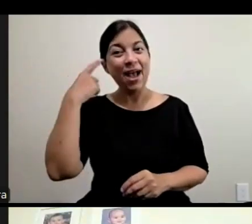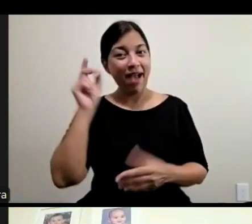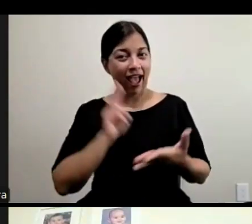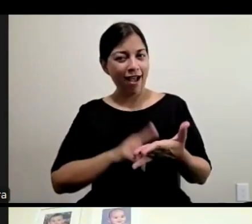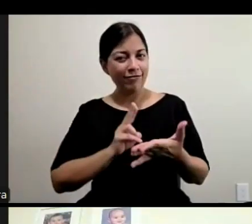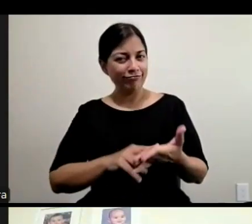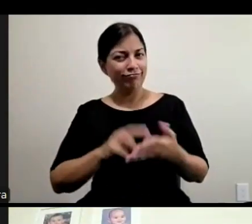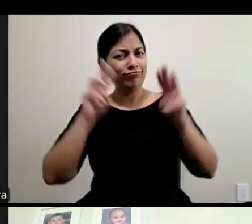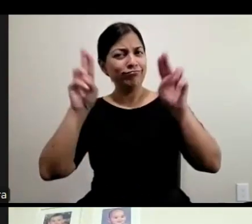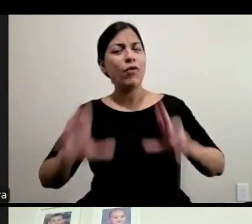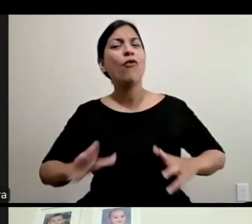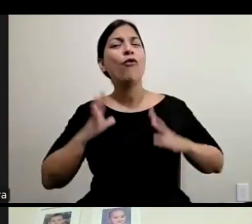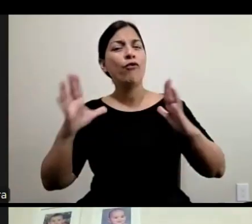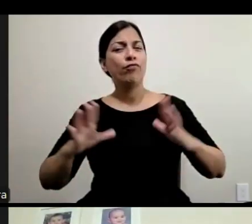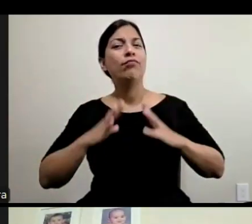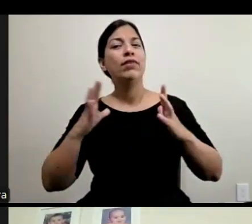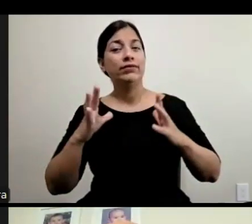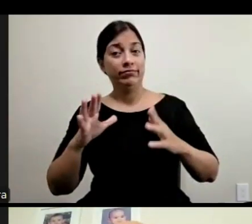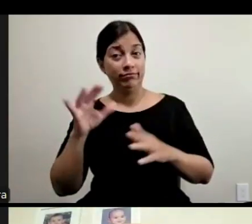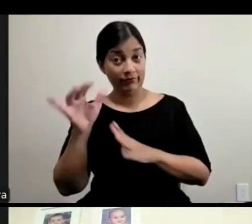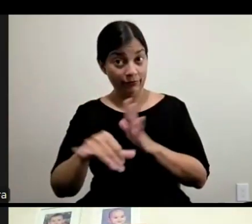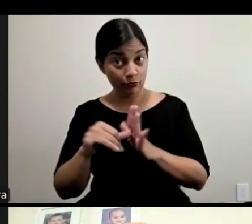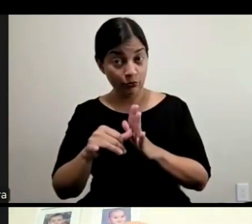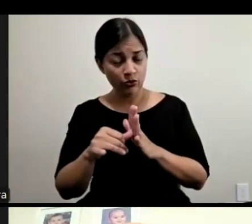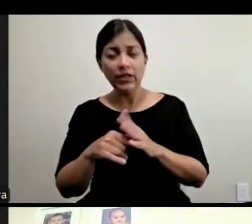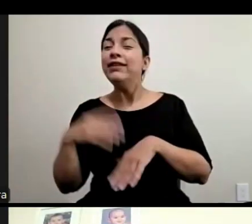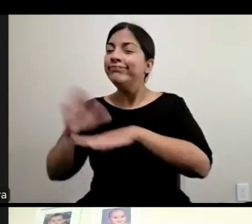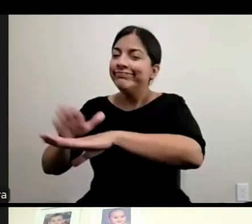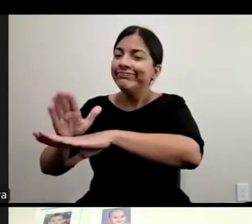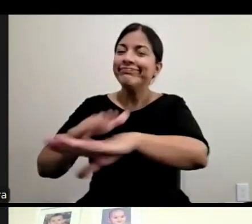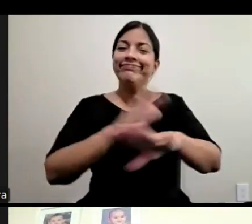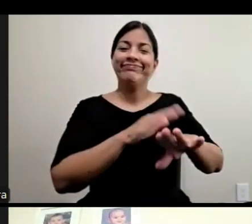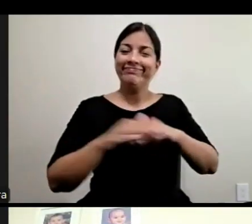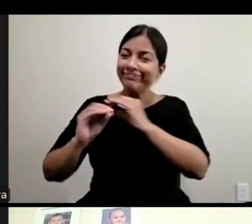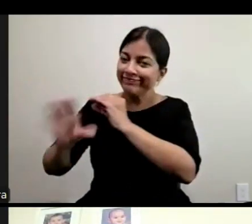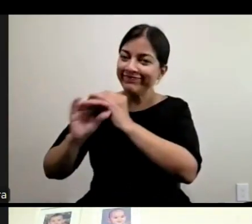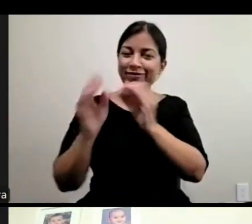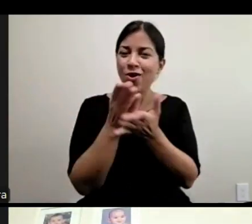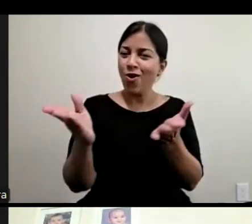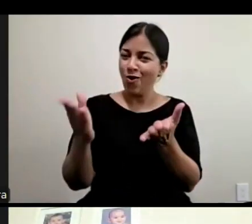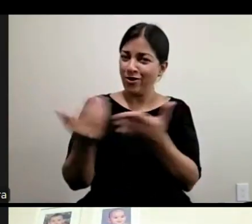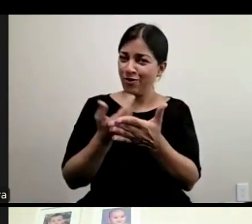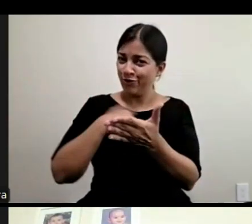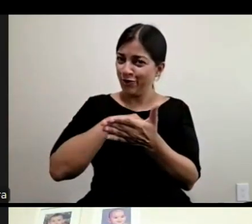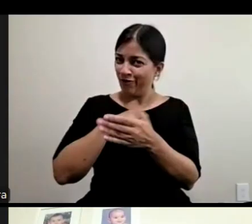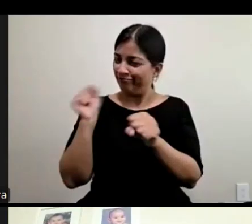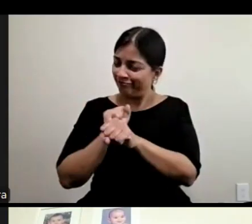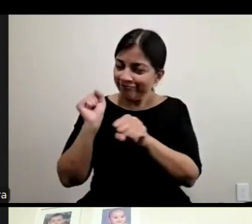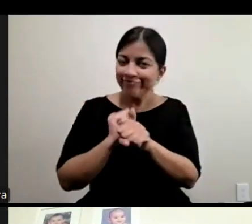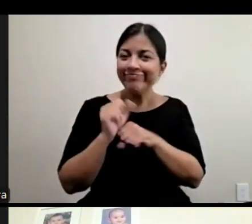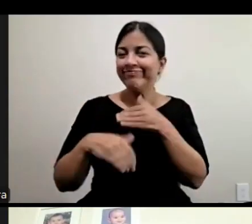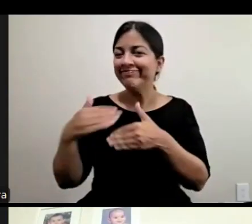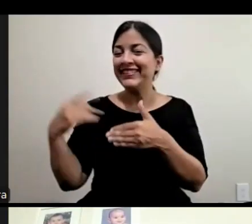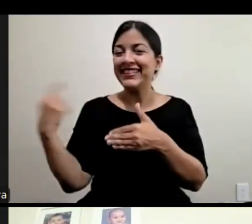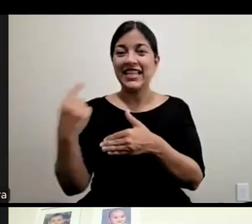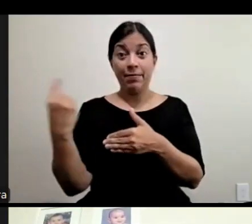suscribir propiamente a nuestro canal y le puedan llegar las notificaciones de las cosas nuevas que estamos preparando siempre, semana tras semana para